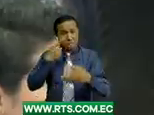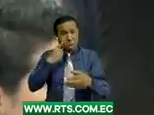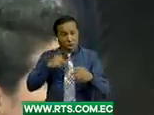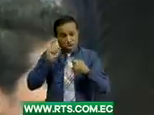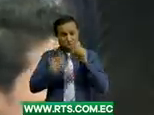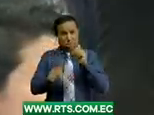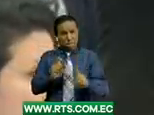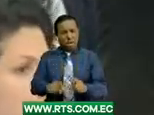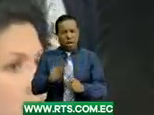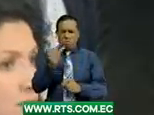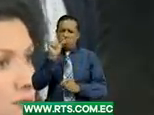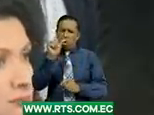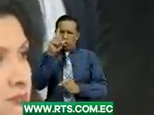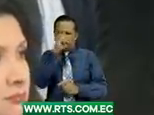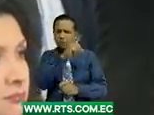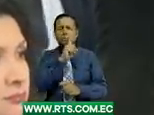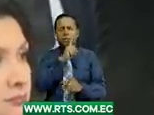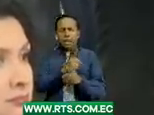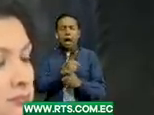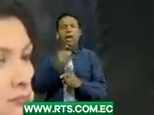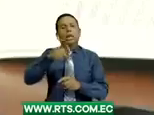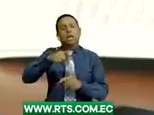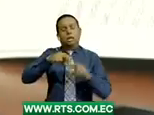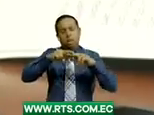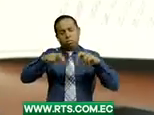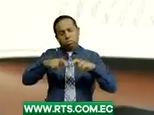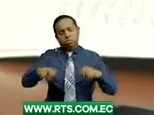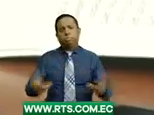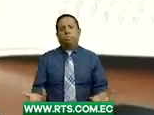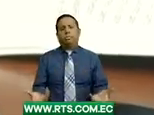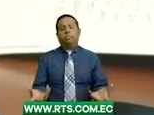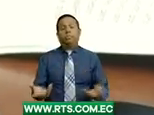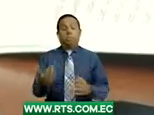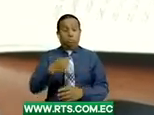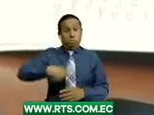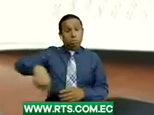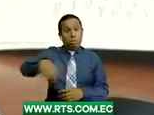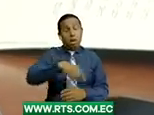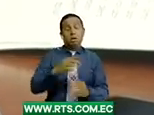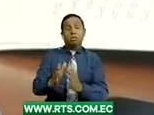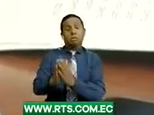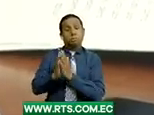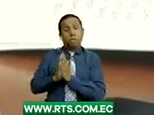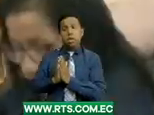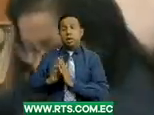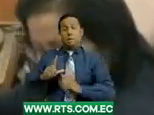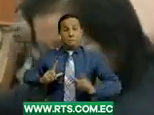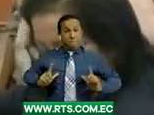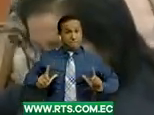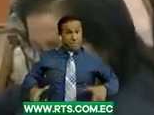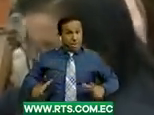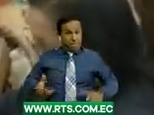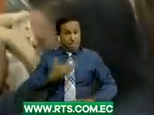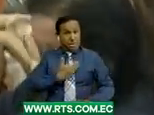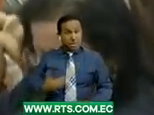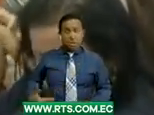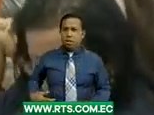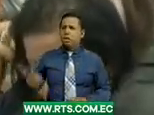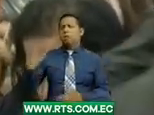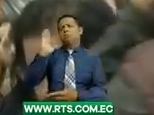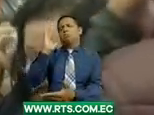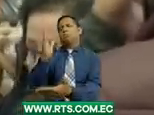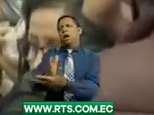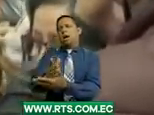La preocupación por la educación llevó a los legisladores a instar al presidente que declare estado de emergencia, así como también analizar si hay elementos para un